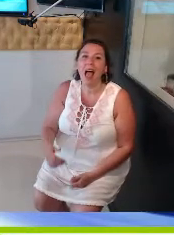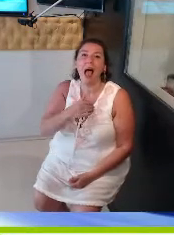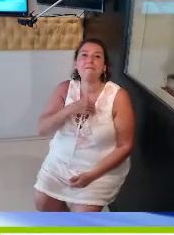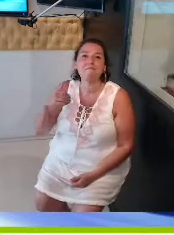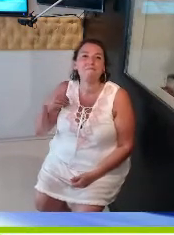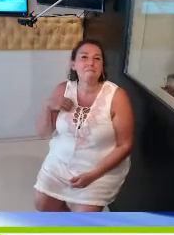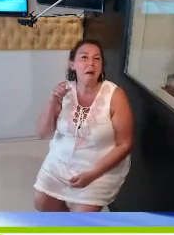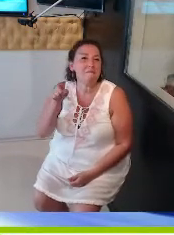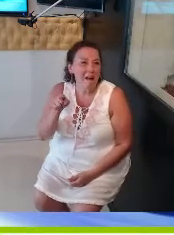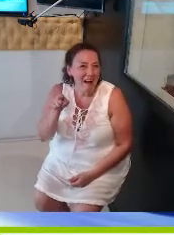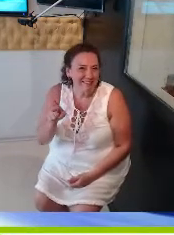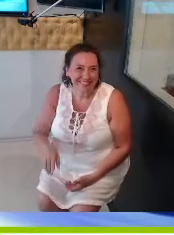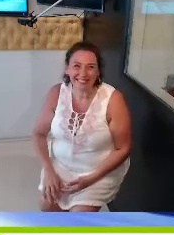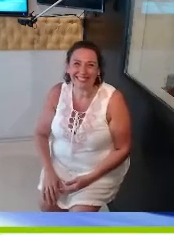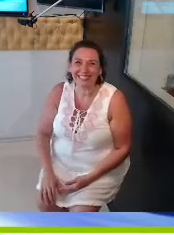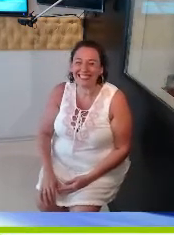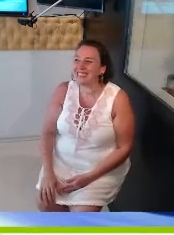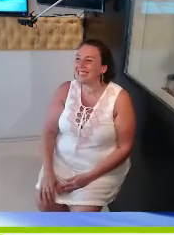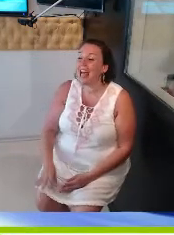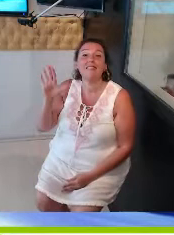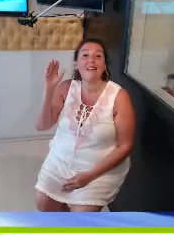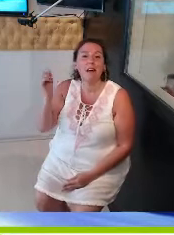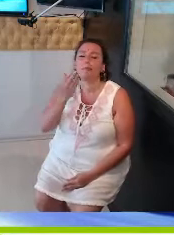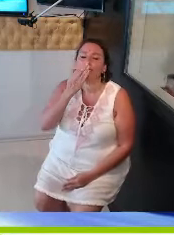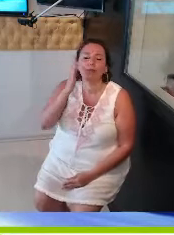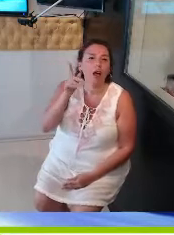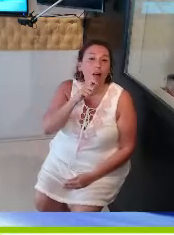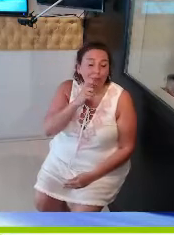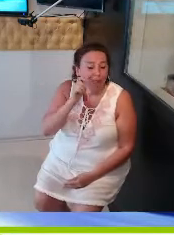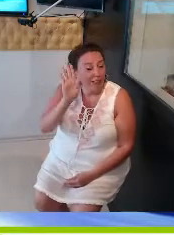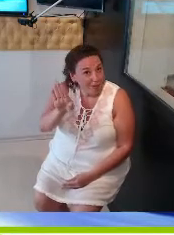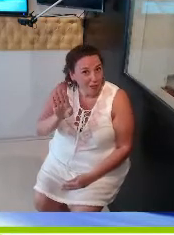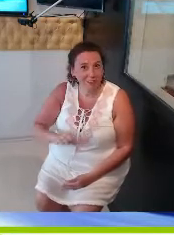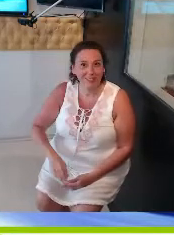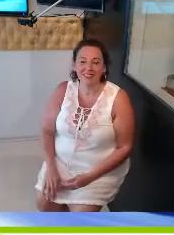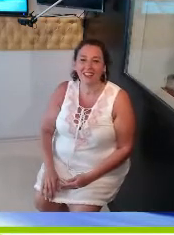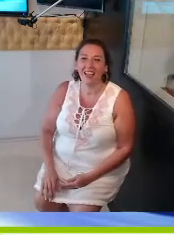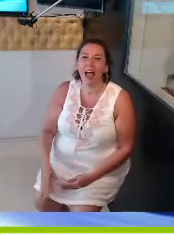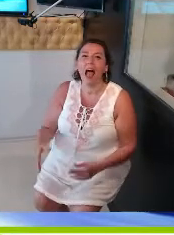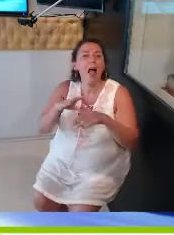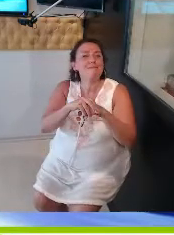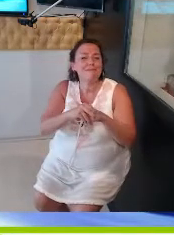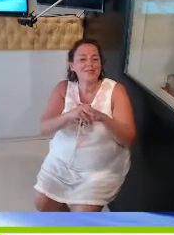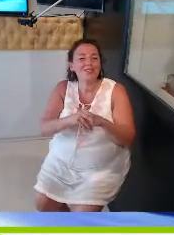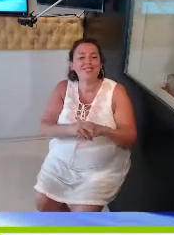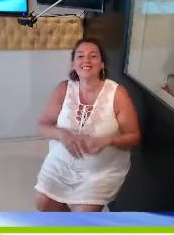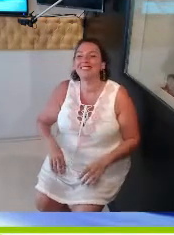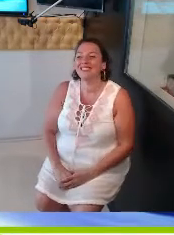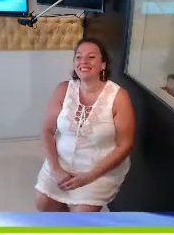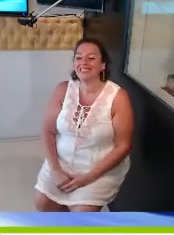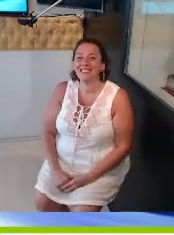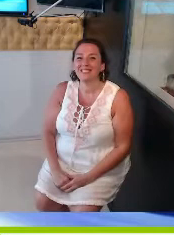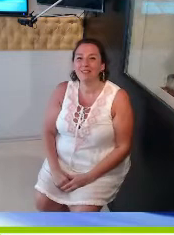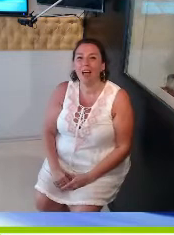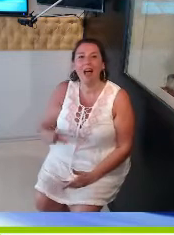mamita. Y aprovechemos para mandarle un beso. Sí, a Diego y a Vero que nos están mirando. Y a